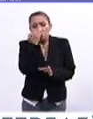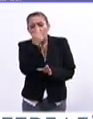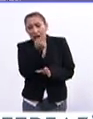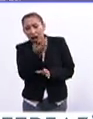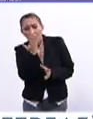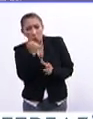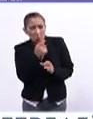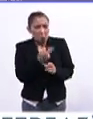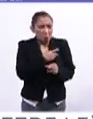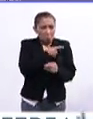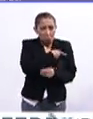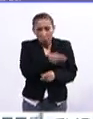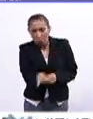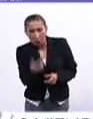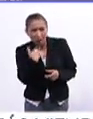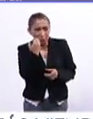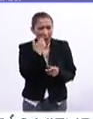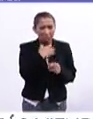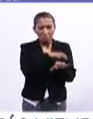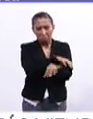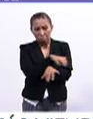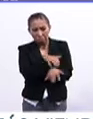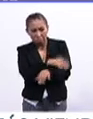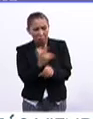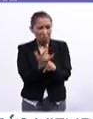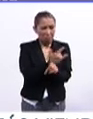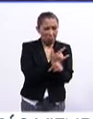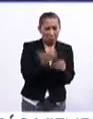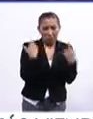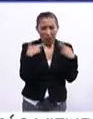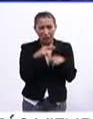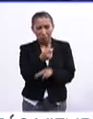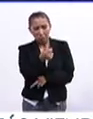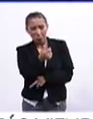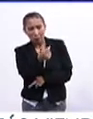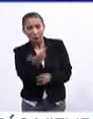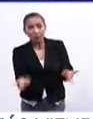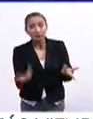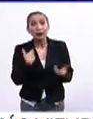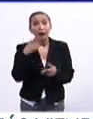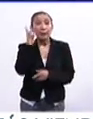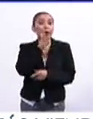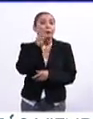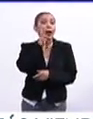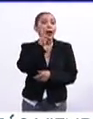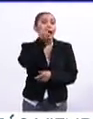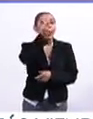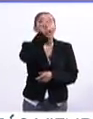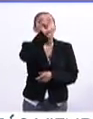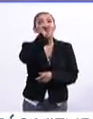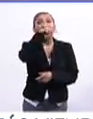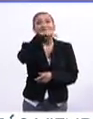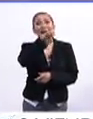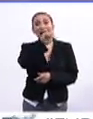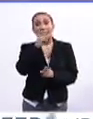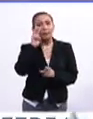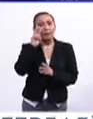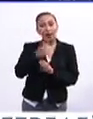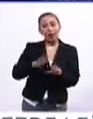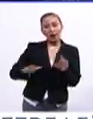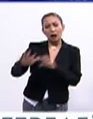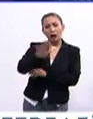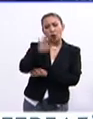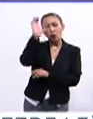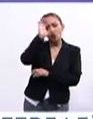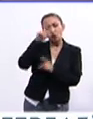el equipamiento, la atención que reciben los docentes. La prueba estandarizada Planea considera el contexto